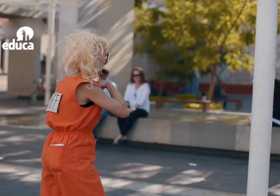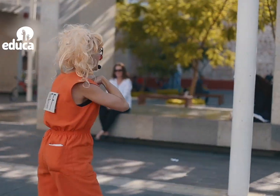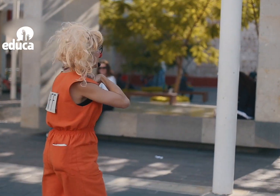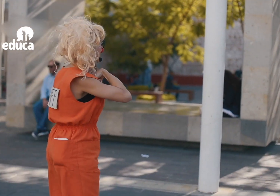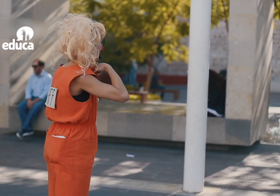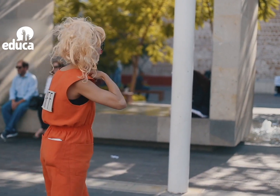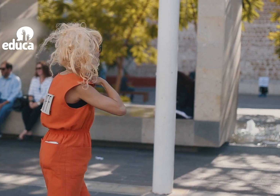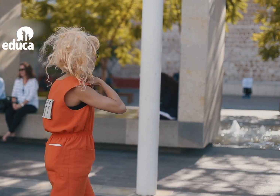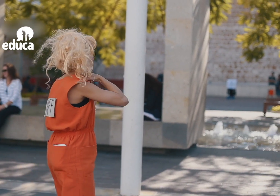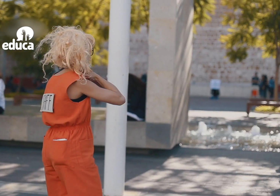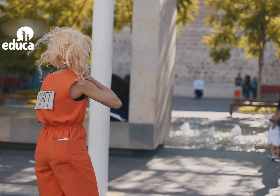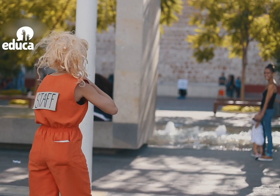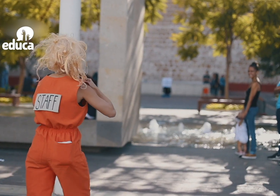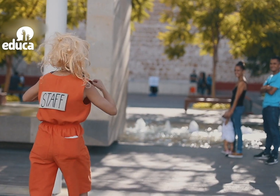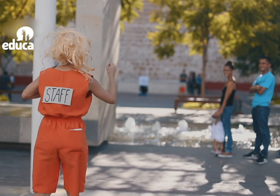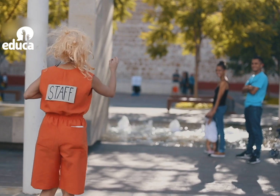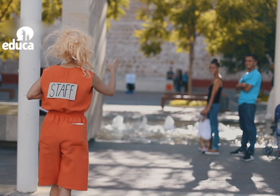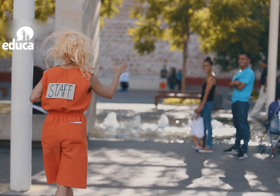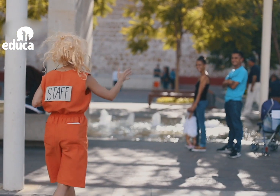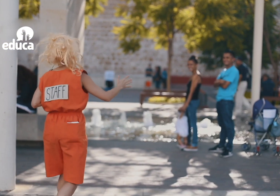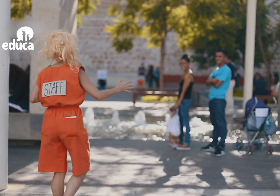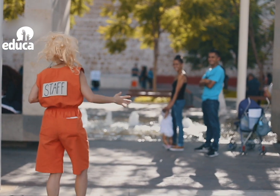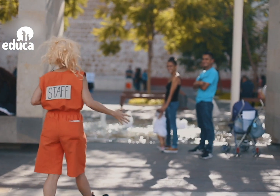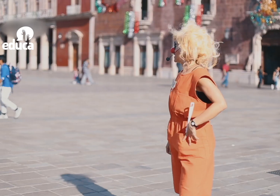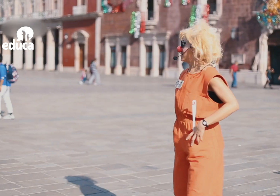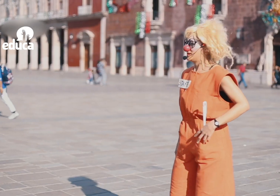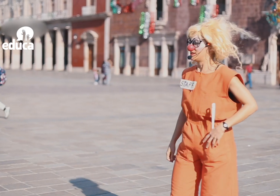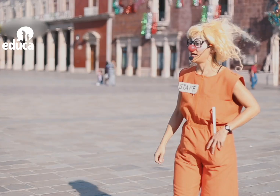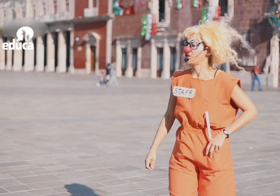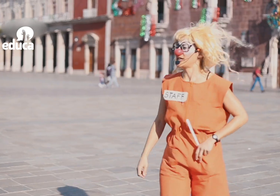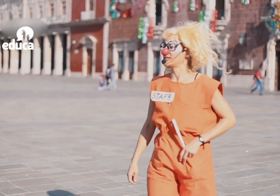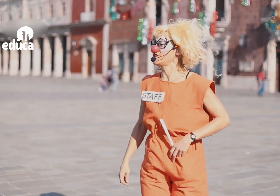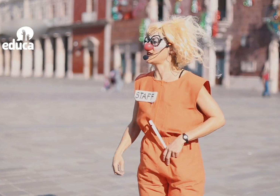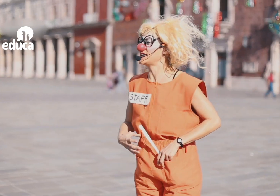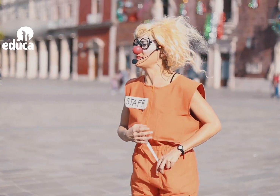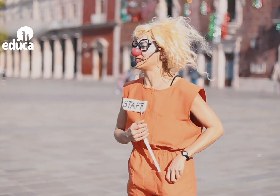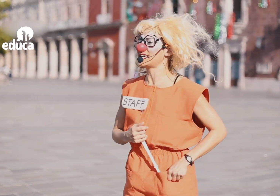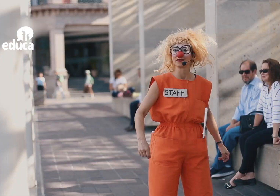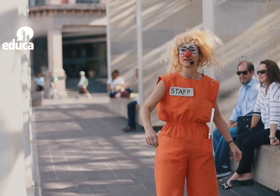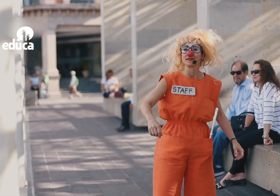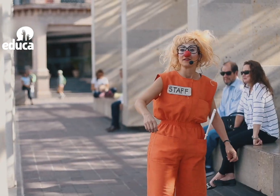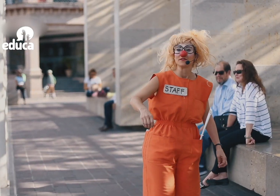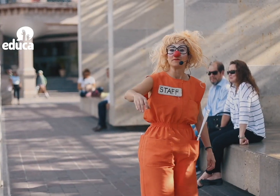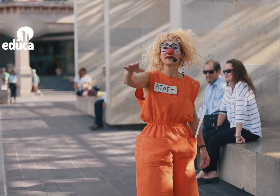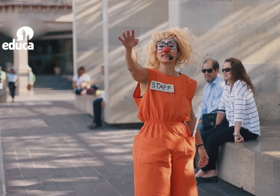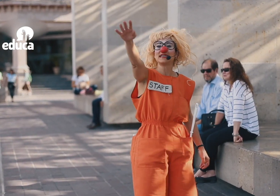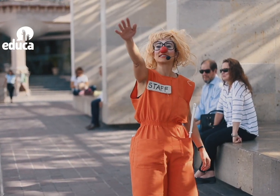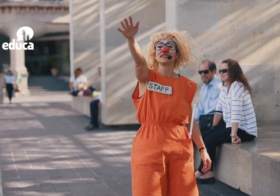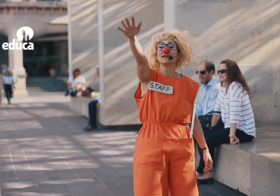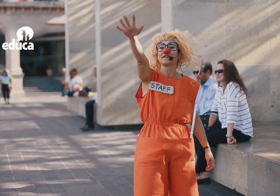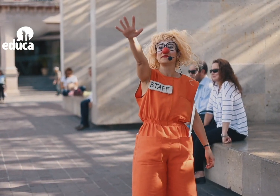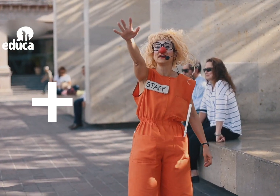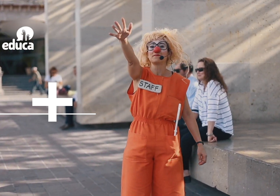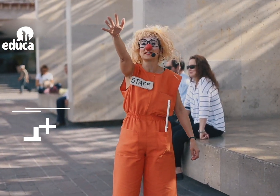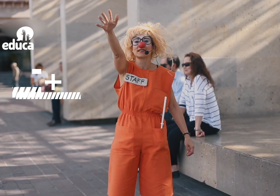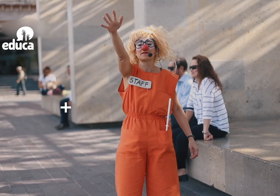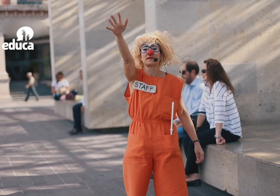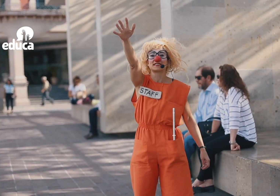Para mí el clown, cuando lo descubrí, fue un código que me permitía en ese momento y me sigue permitiendo